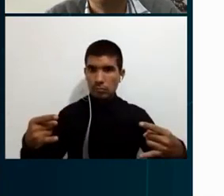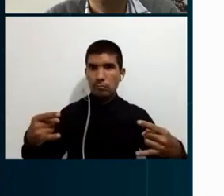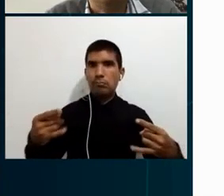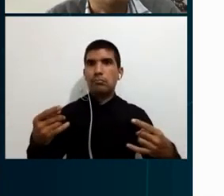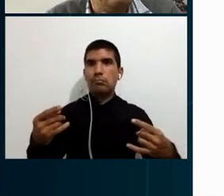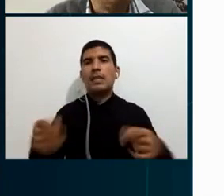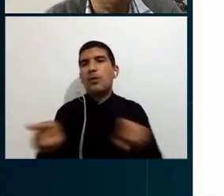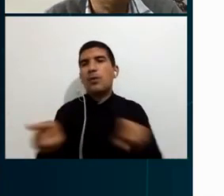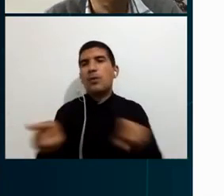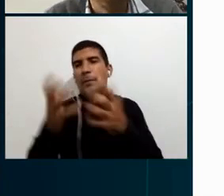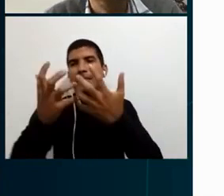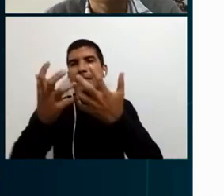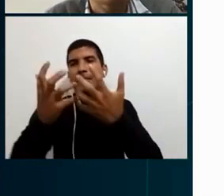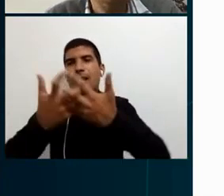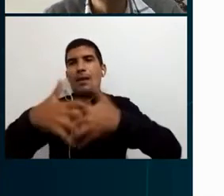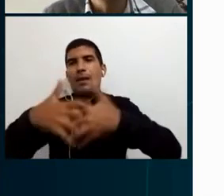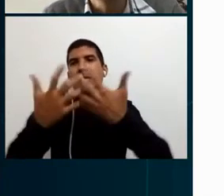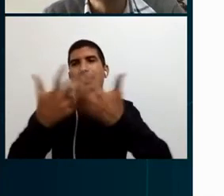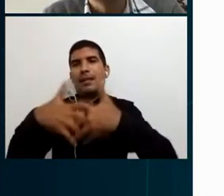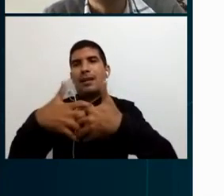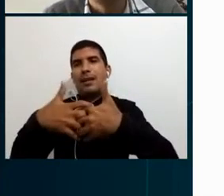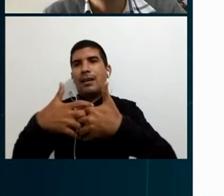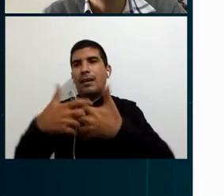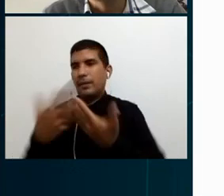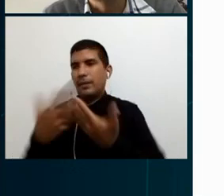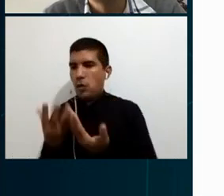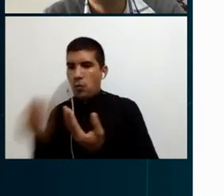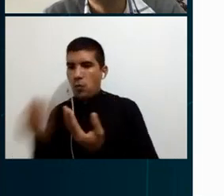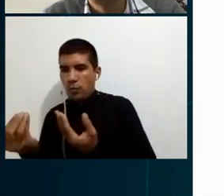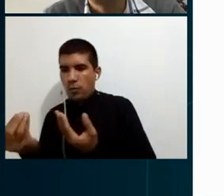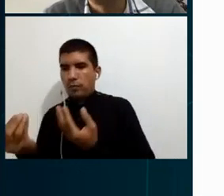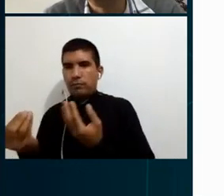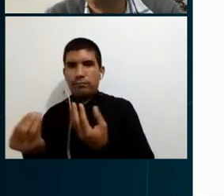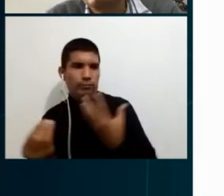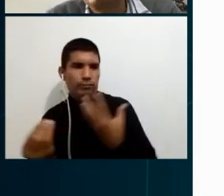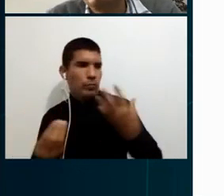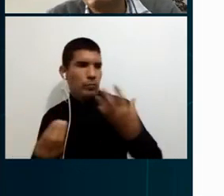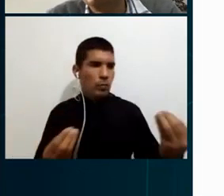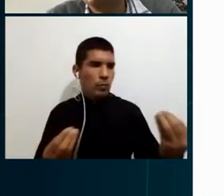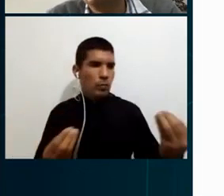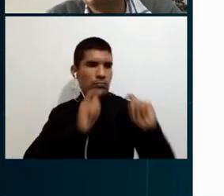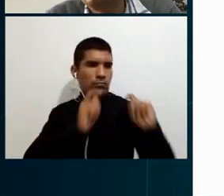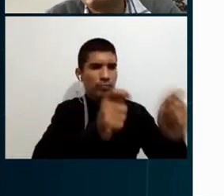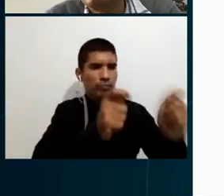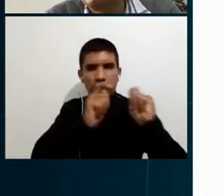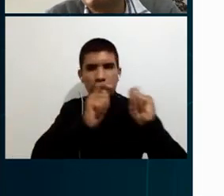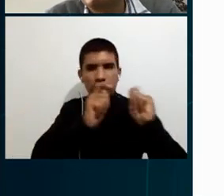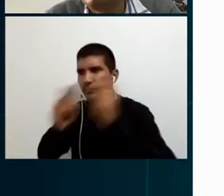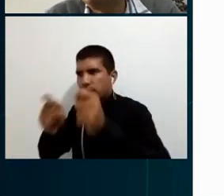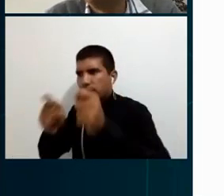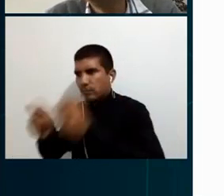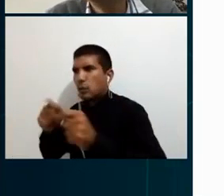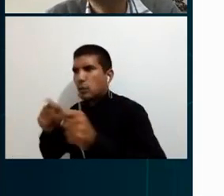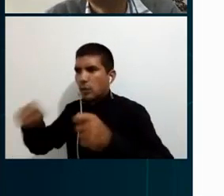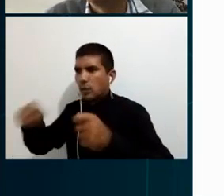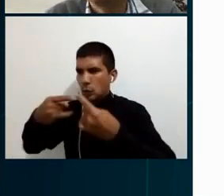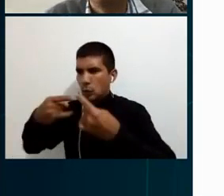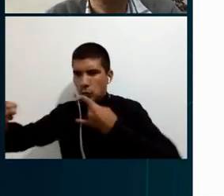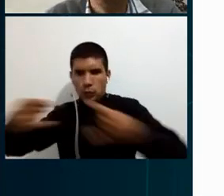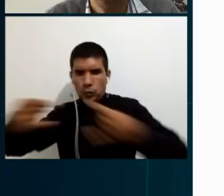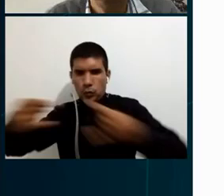Entonces, el Internet de las cosas, estoy muy seguro que va a ser muy competitivo en algunas de las industrias, por ejemplo, en el retail,